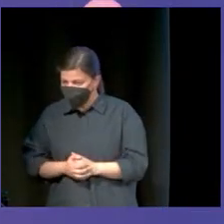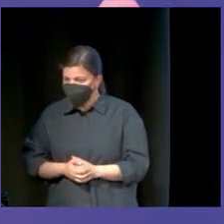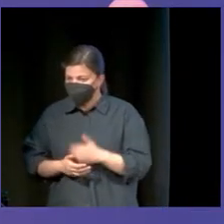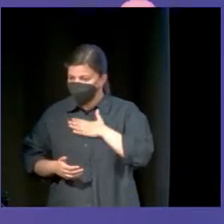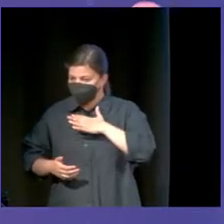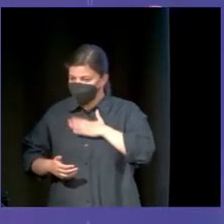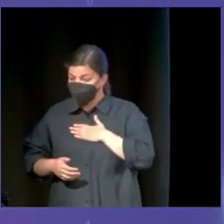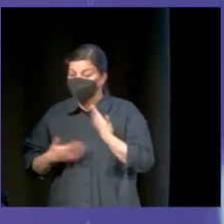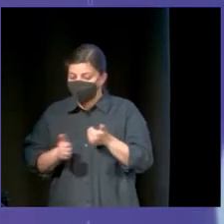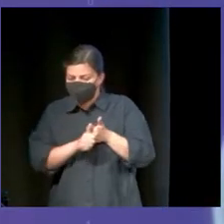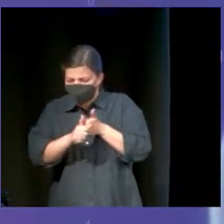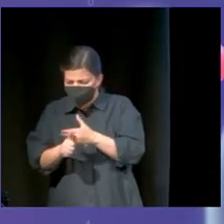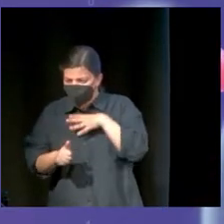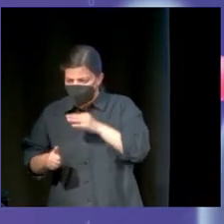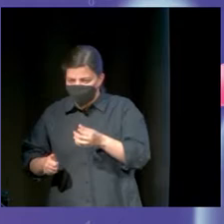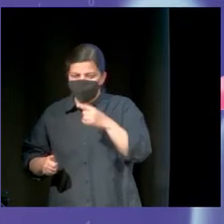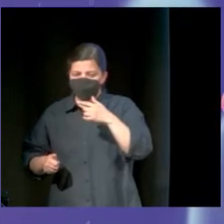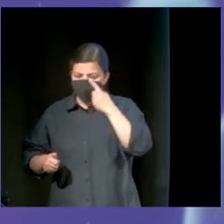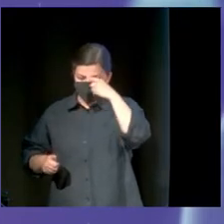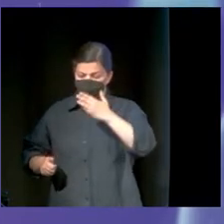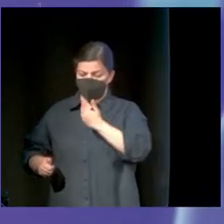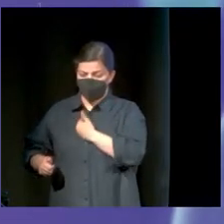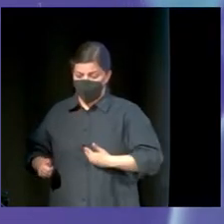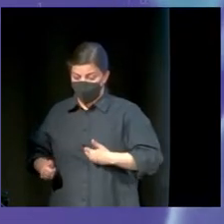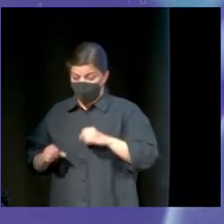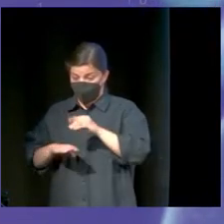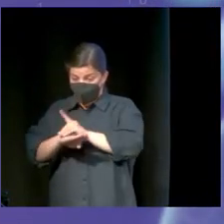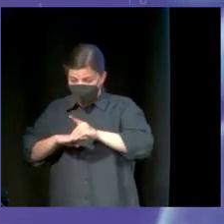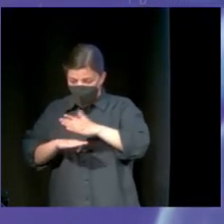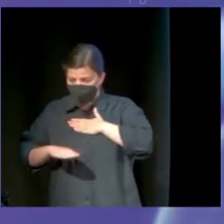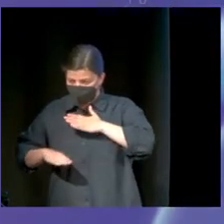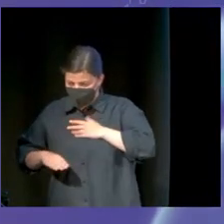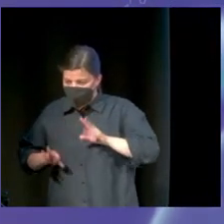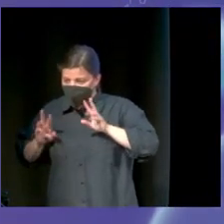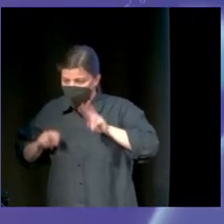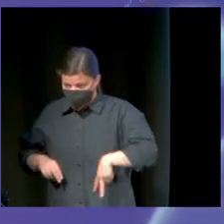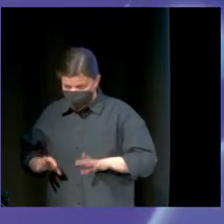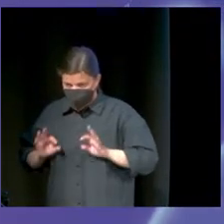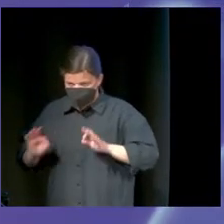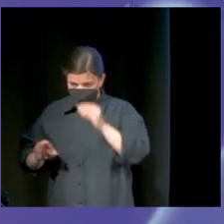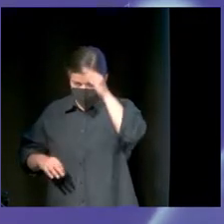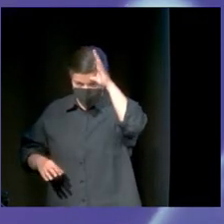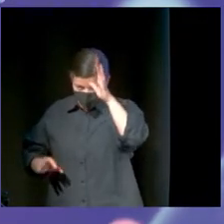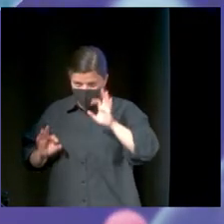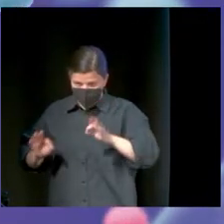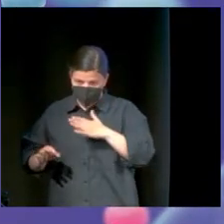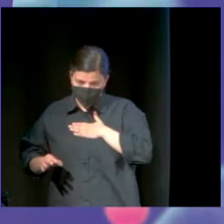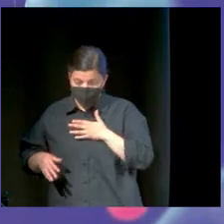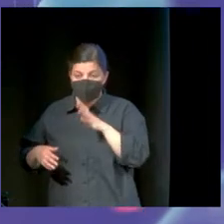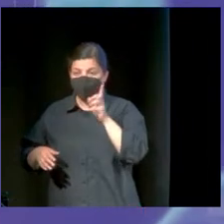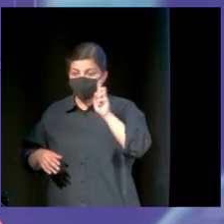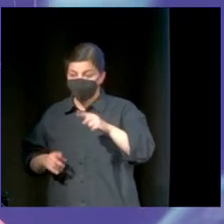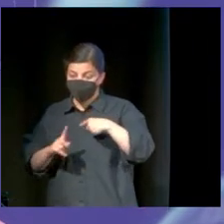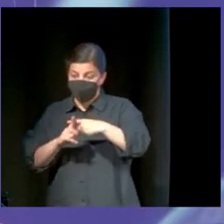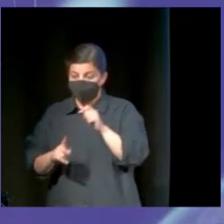que eso es esas propiedades digitales son tuyas y también precisamente porque tienes esa clave privada que es la que